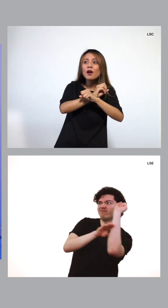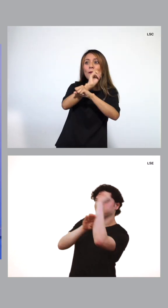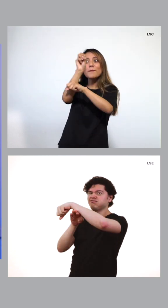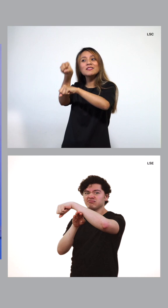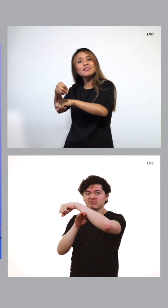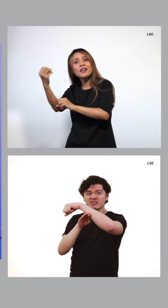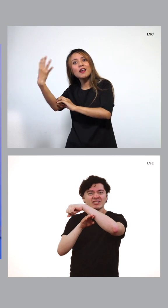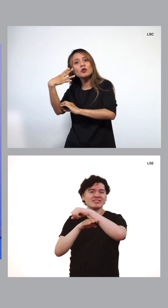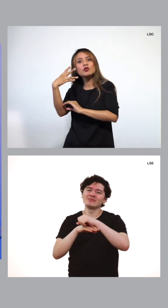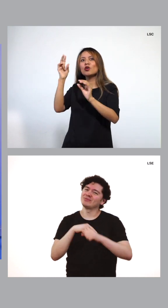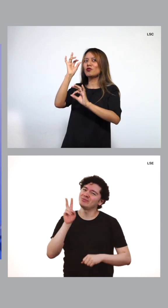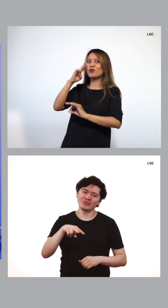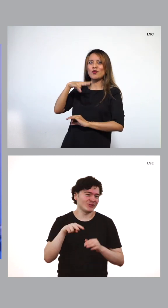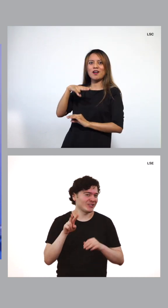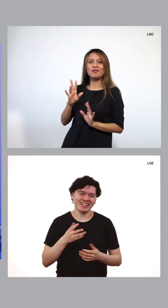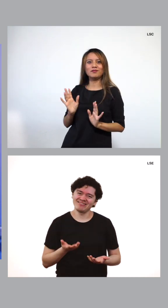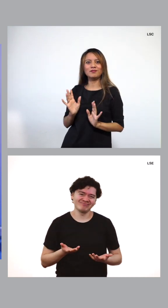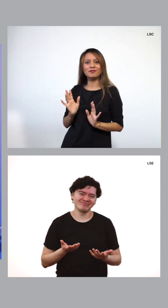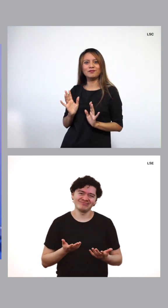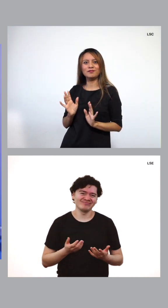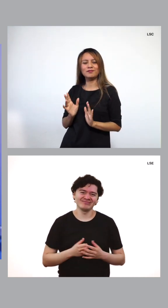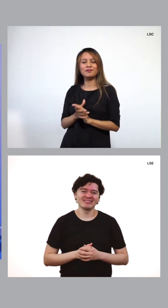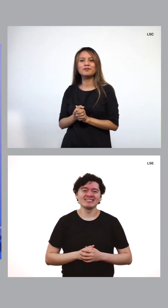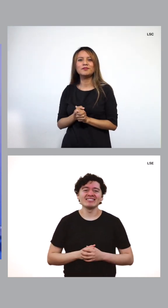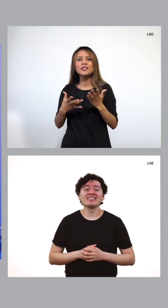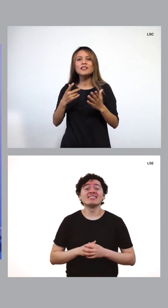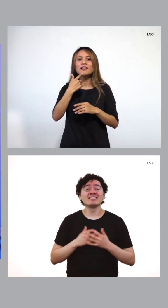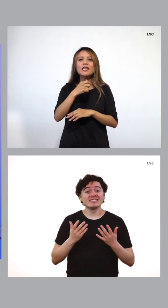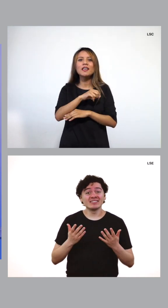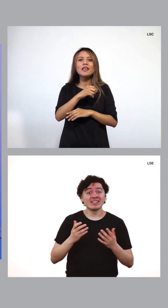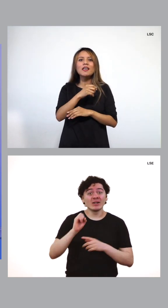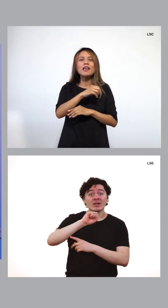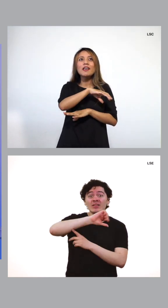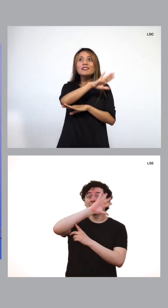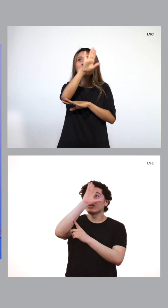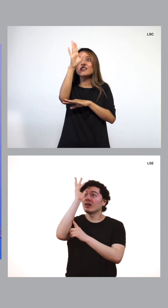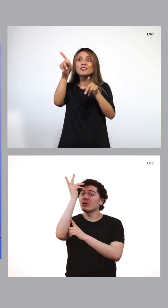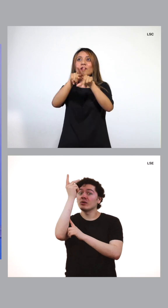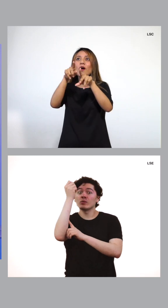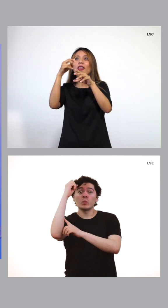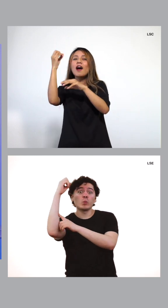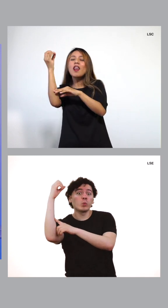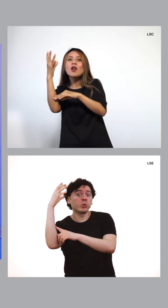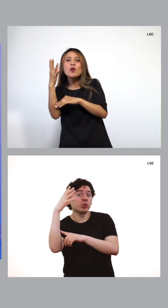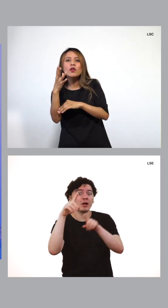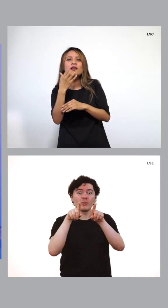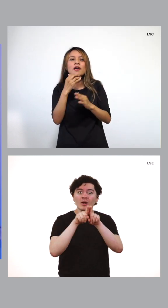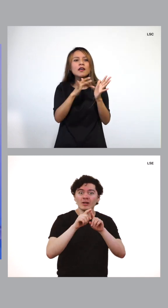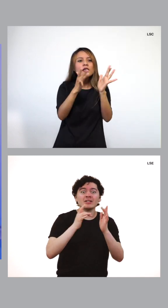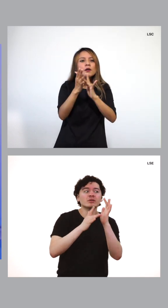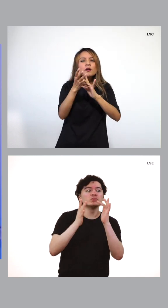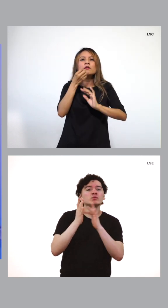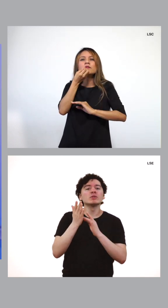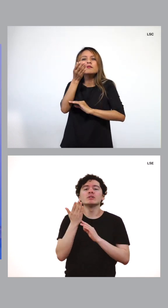que todo el poder y la gracia del cielo es traducido en luz. Allá donde Dios aparecía, la luz